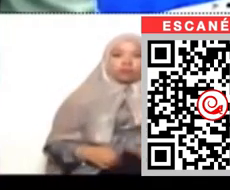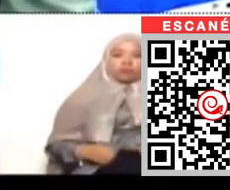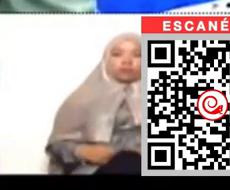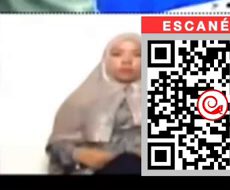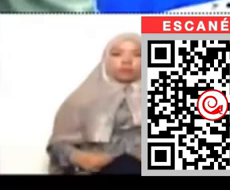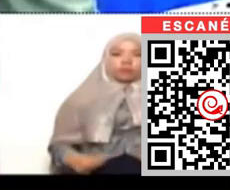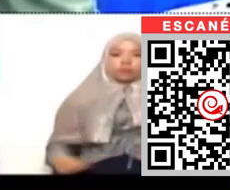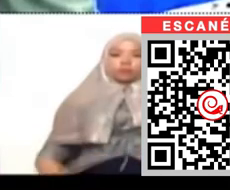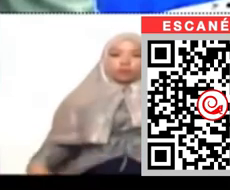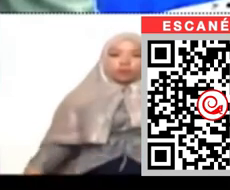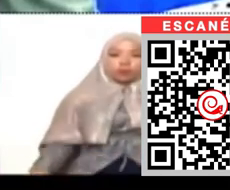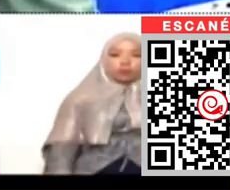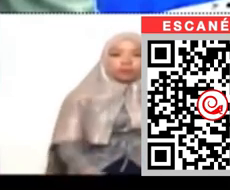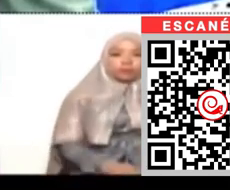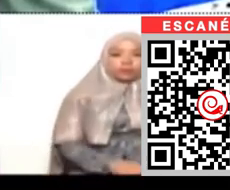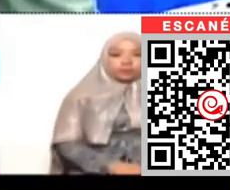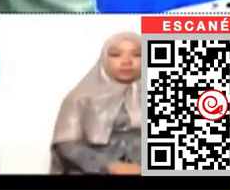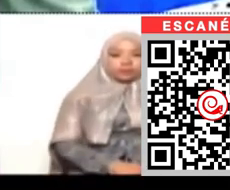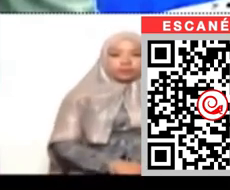estudio y